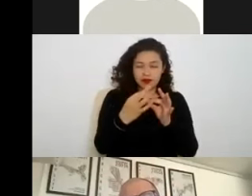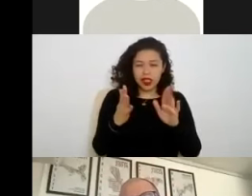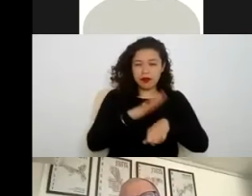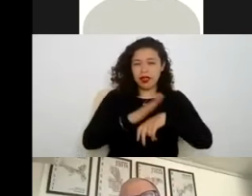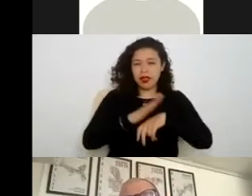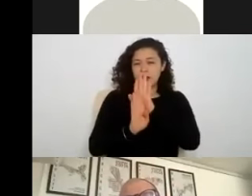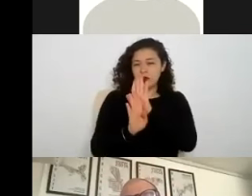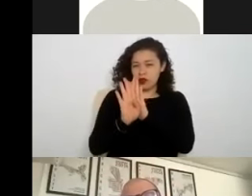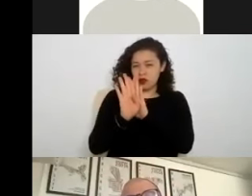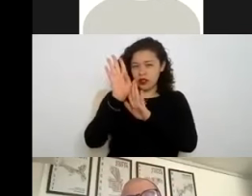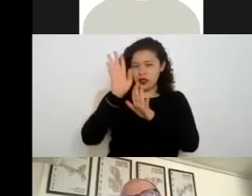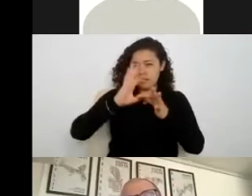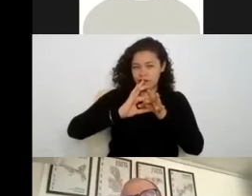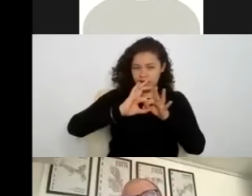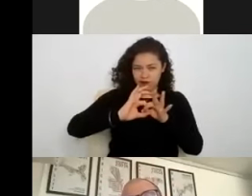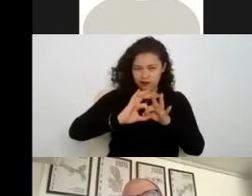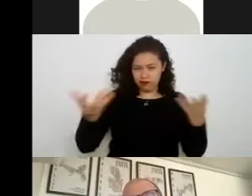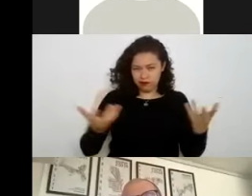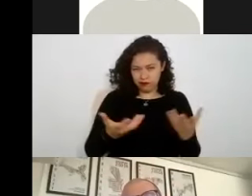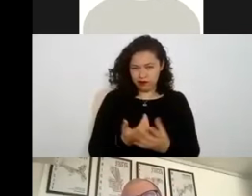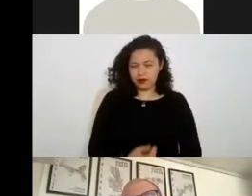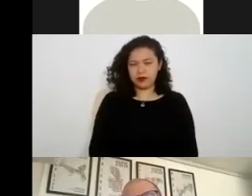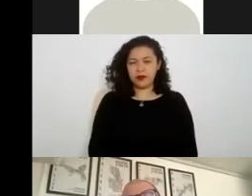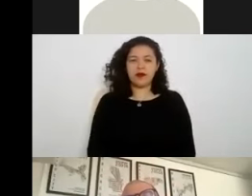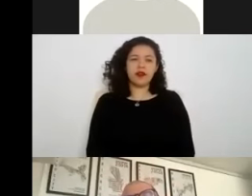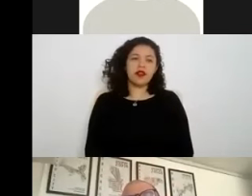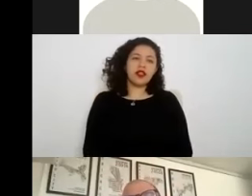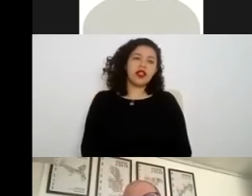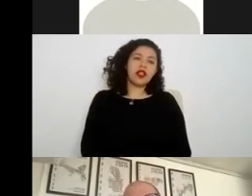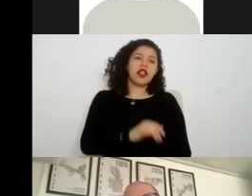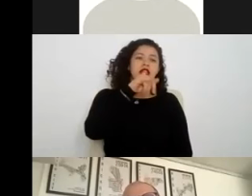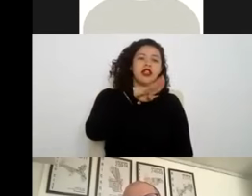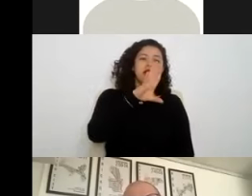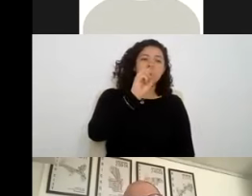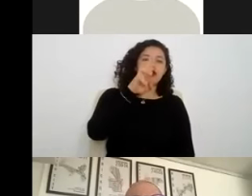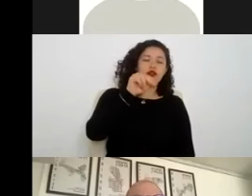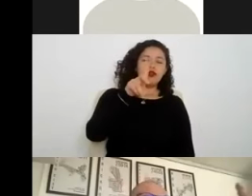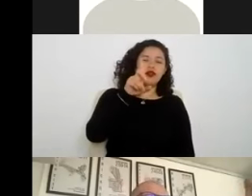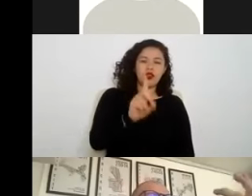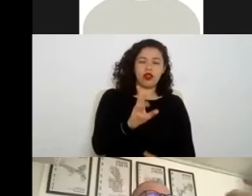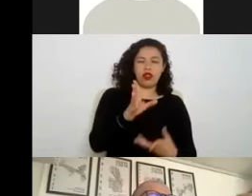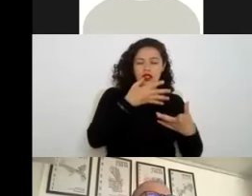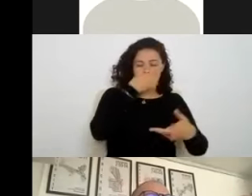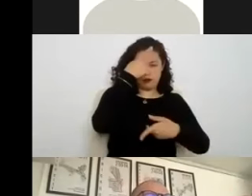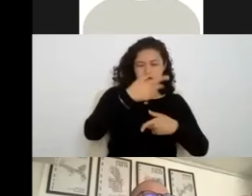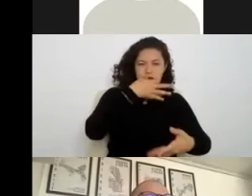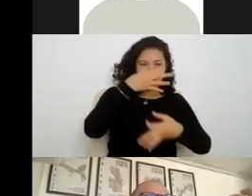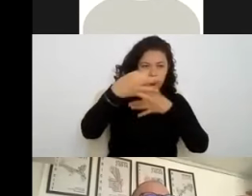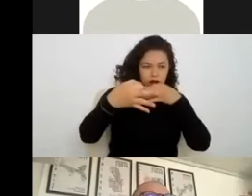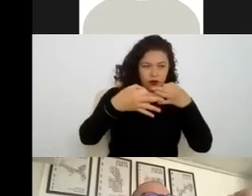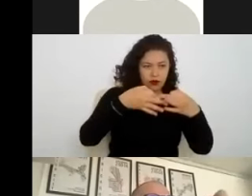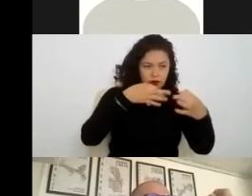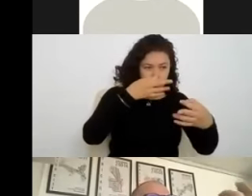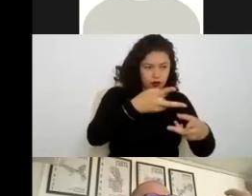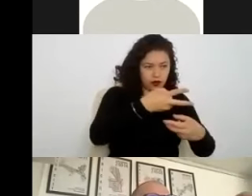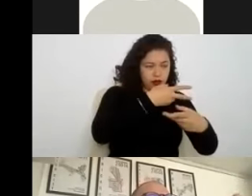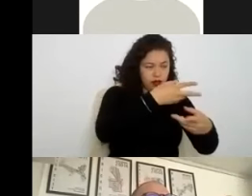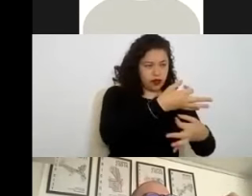las empresas. Y lo que busca justamente el inbound marketing es lo que les digo, es el atraer, ¿no? Me comunicas de una manera tal,